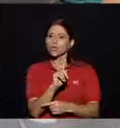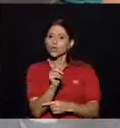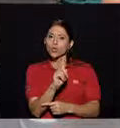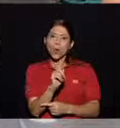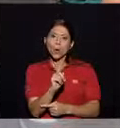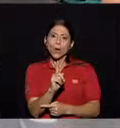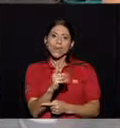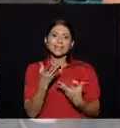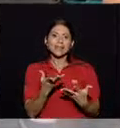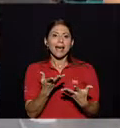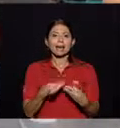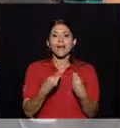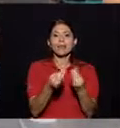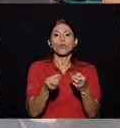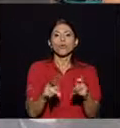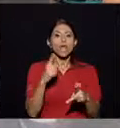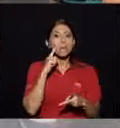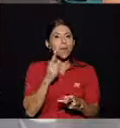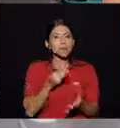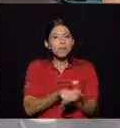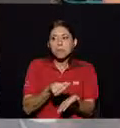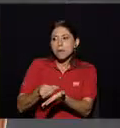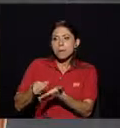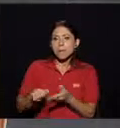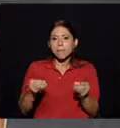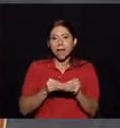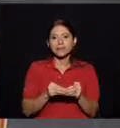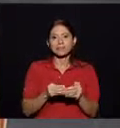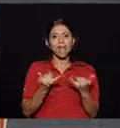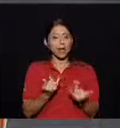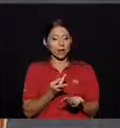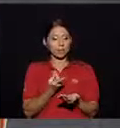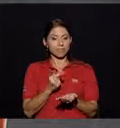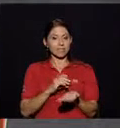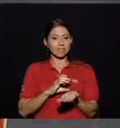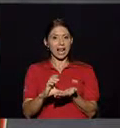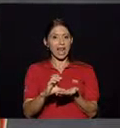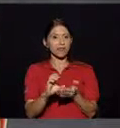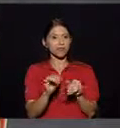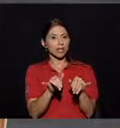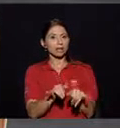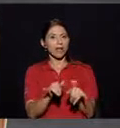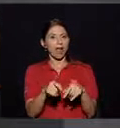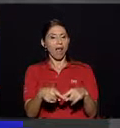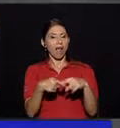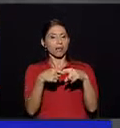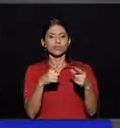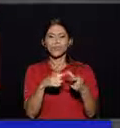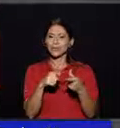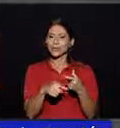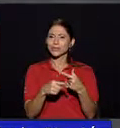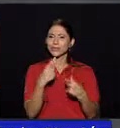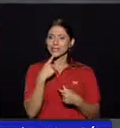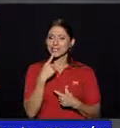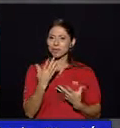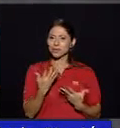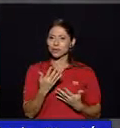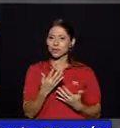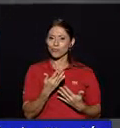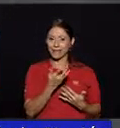mejorando grandemente el poder adquisitivo, tenemos los salarios estancados. Entonces, decimos que hay como